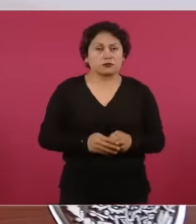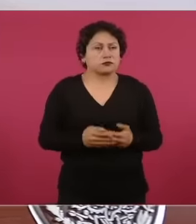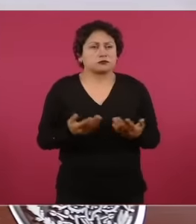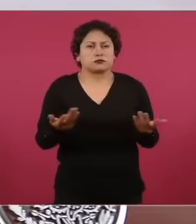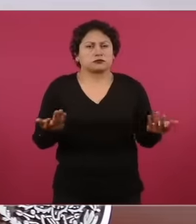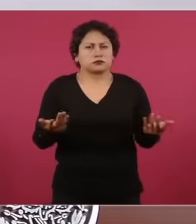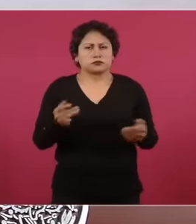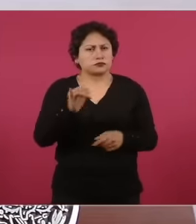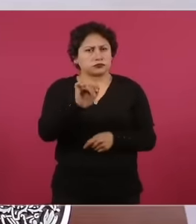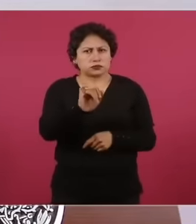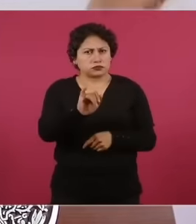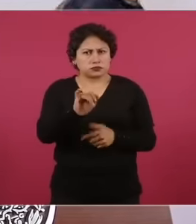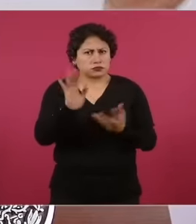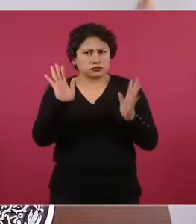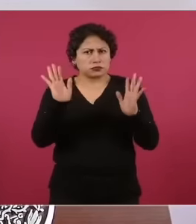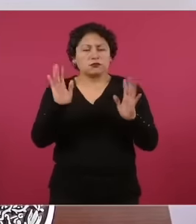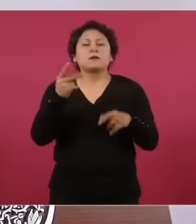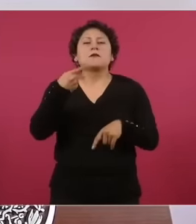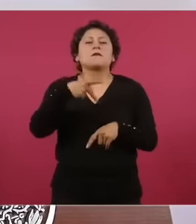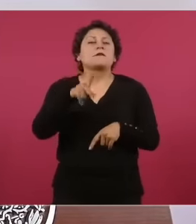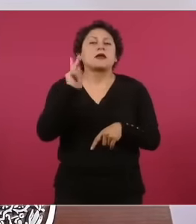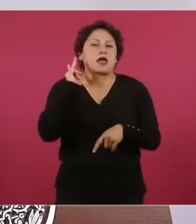atrasarlas.